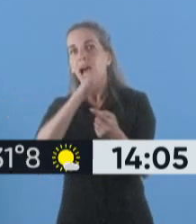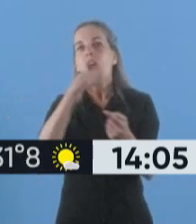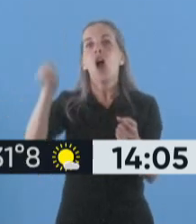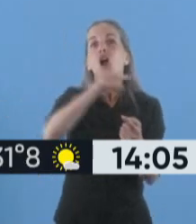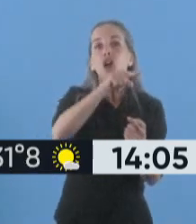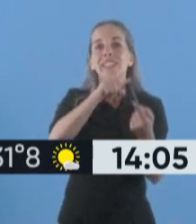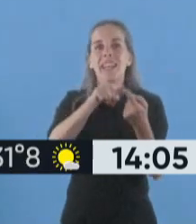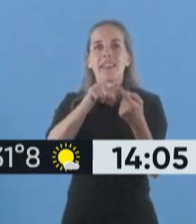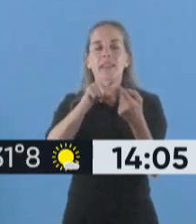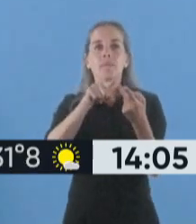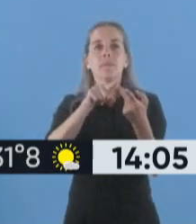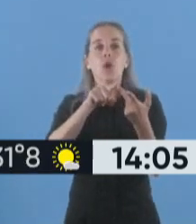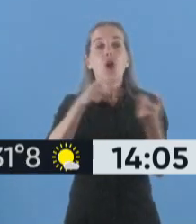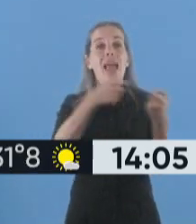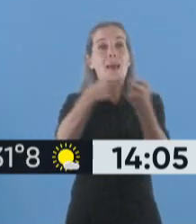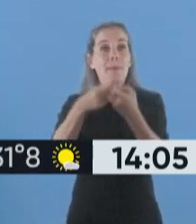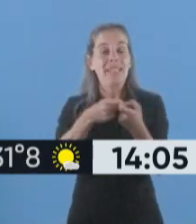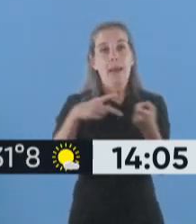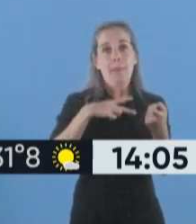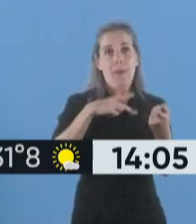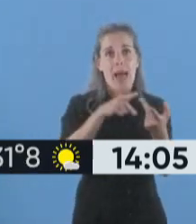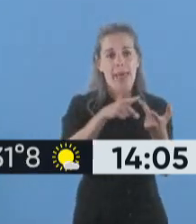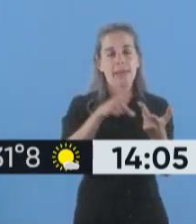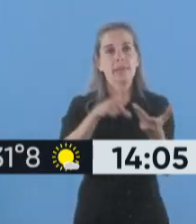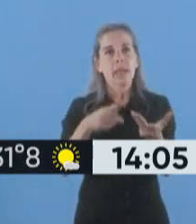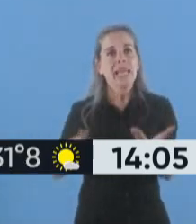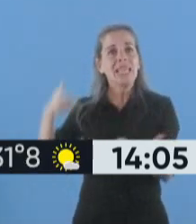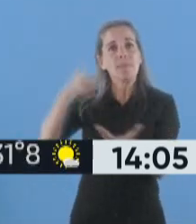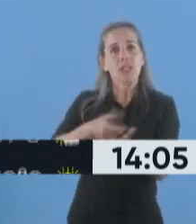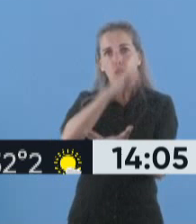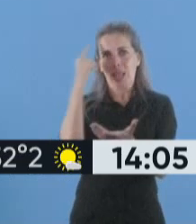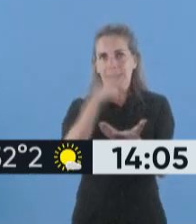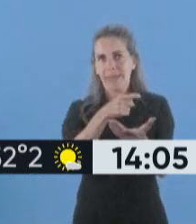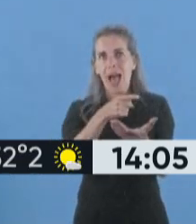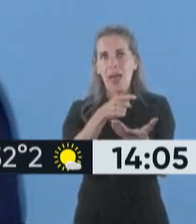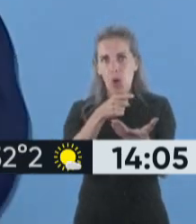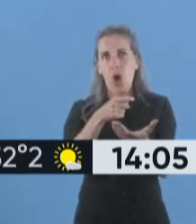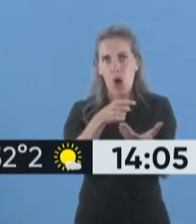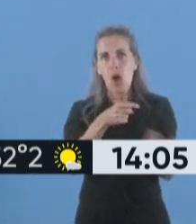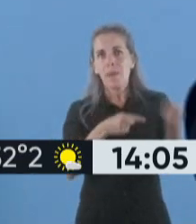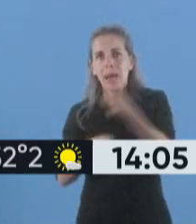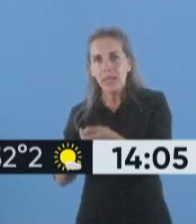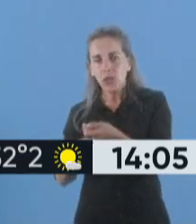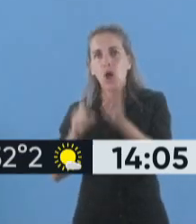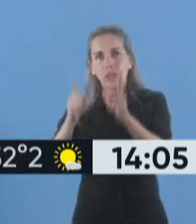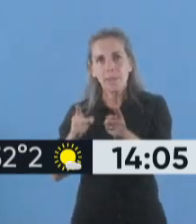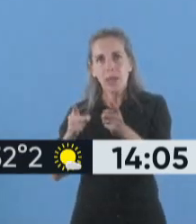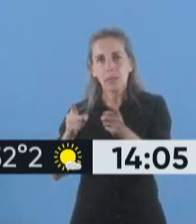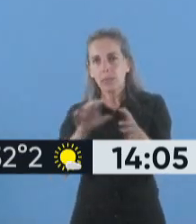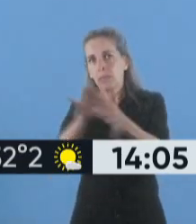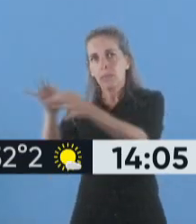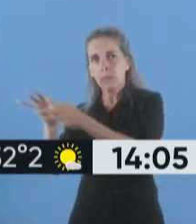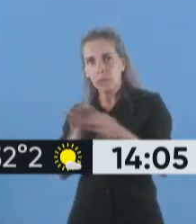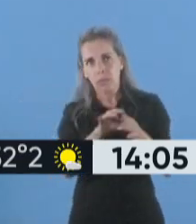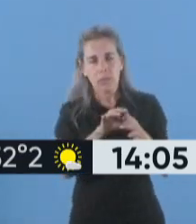CONICET, con la empresa privada colaborando, con inversión del Estado Nacional apostando a eso.